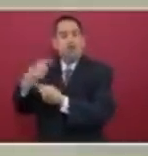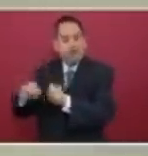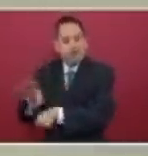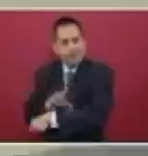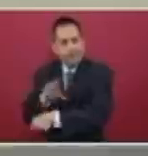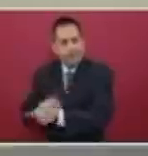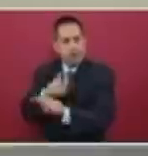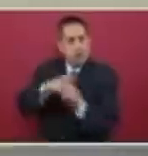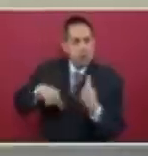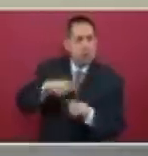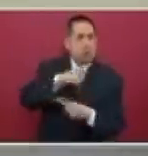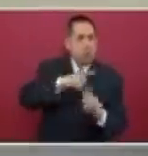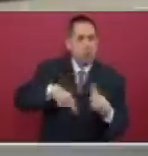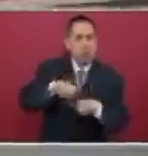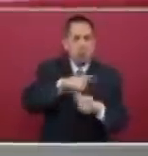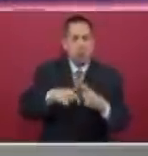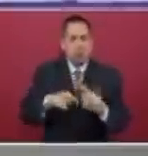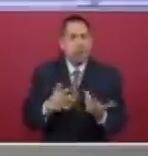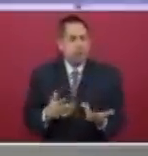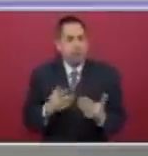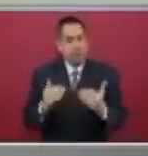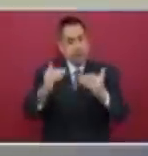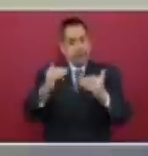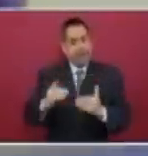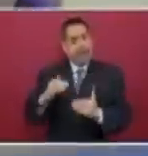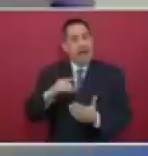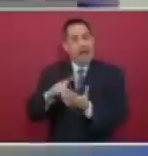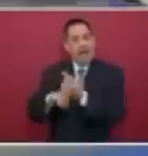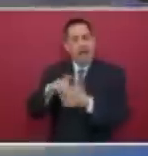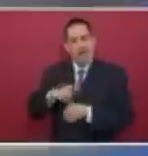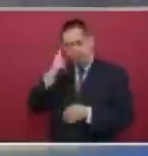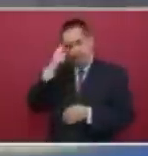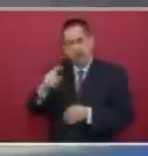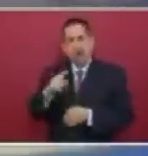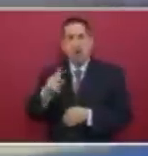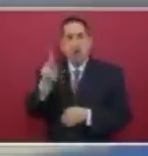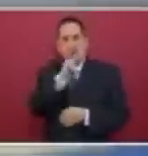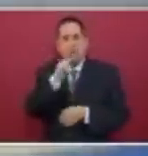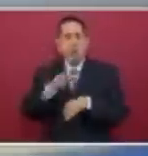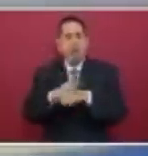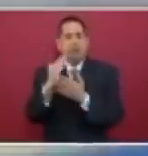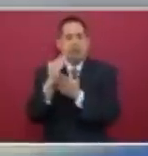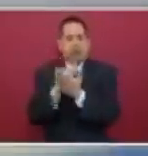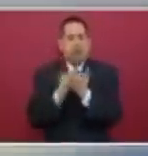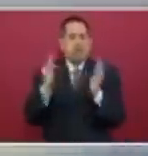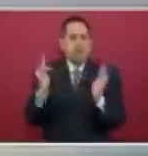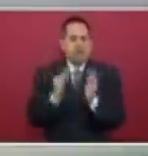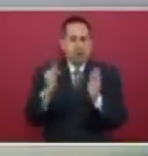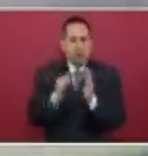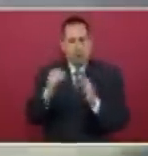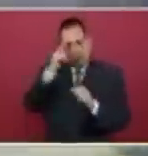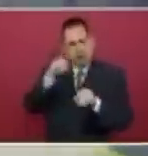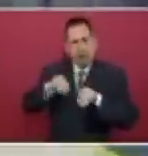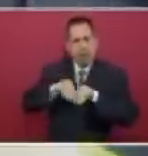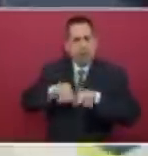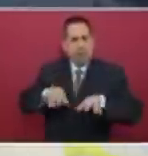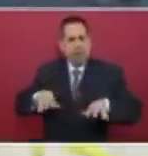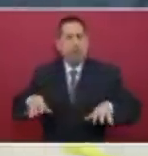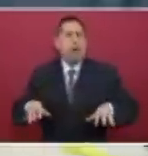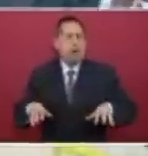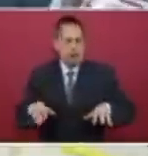un sistema de enfriamiento que utiliza un circuito de agua independiente del anterior solo para este fin